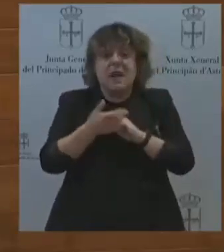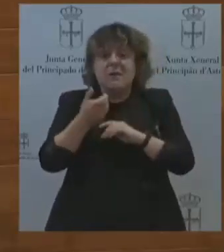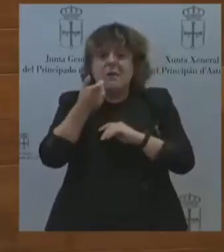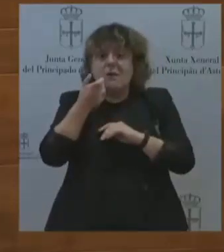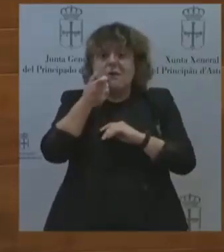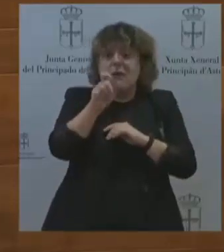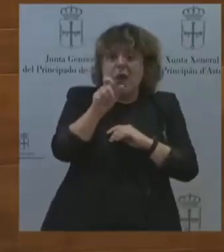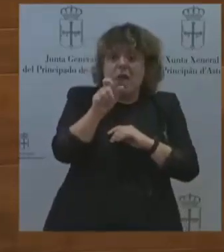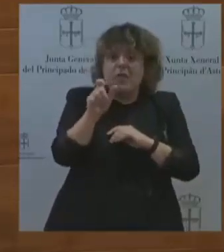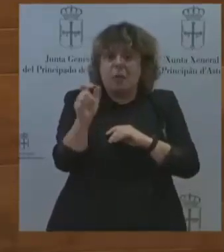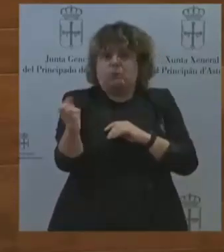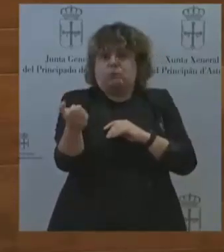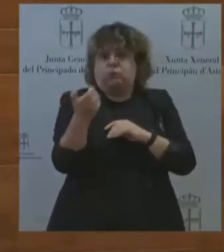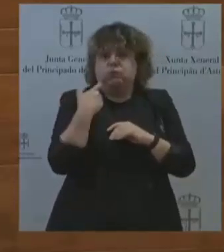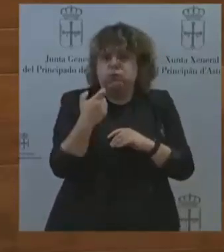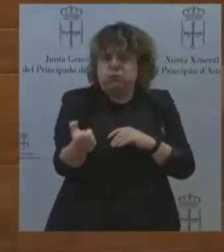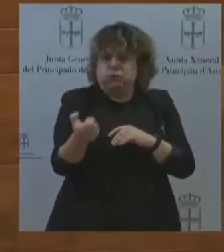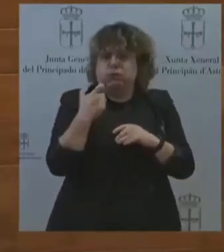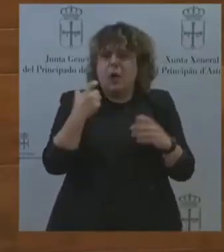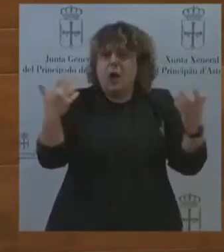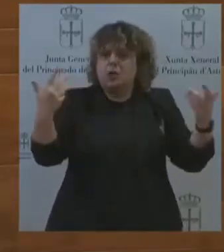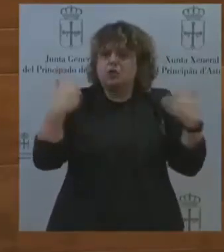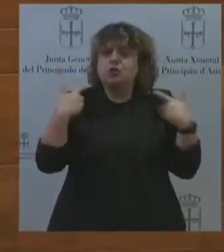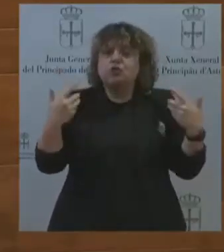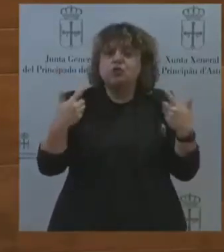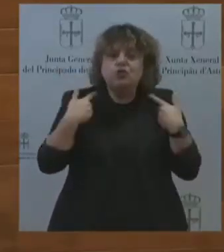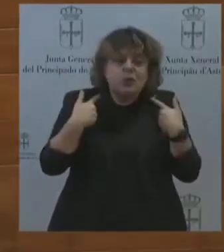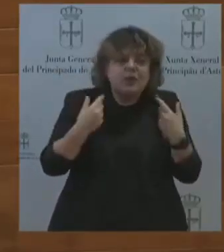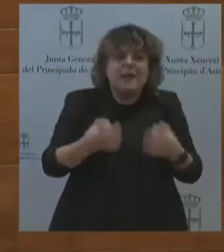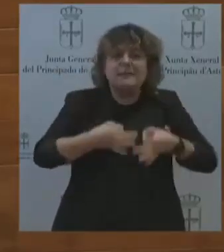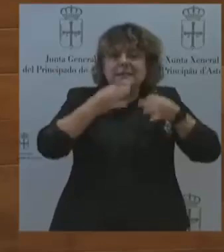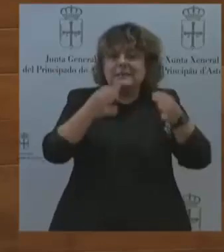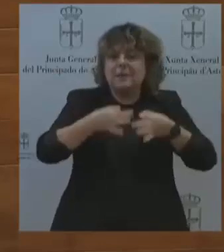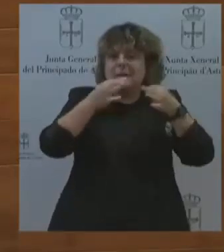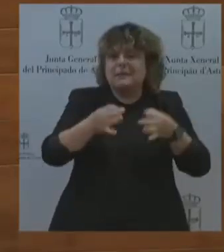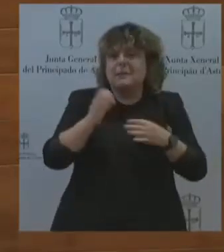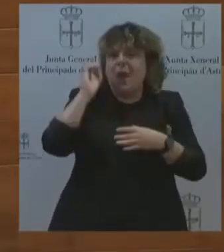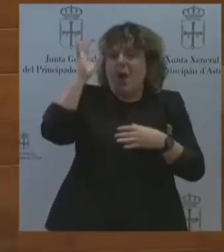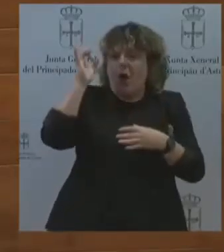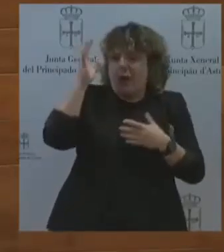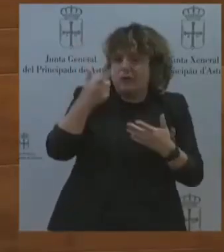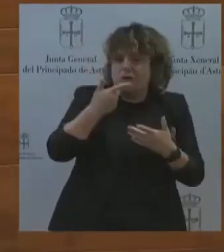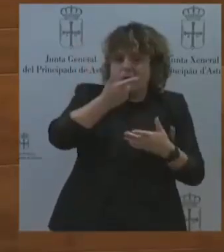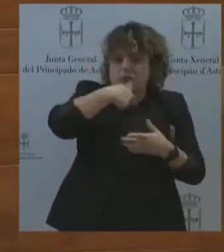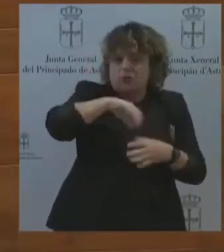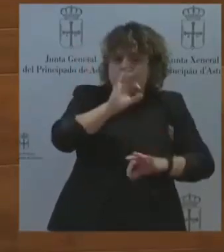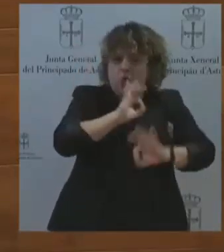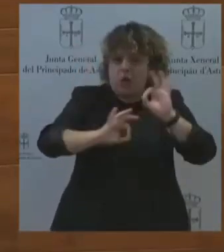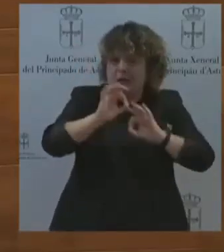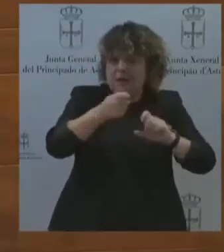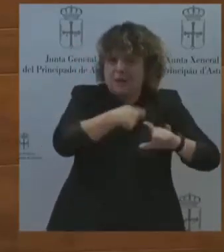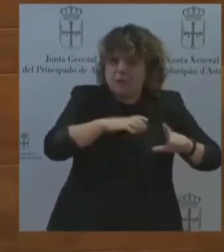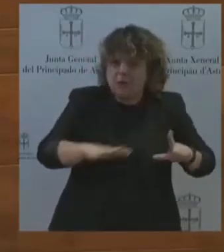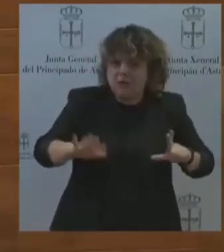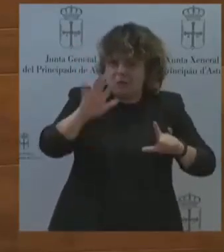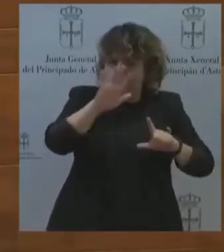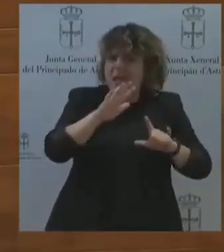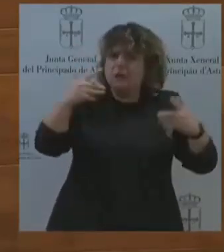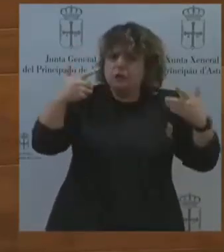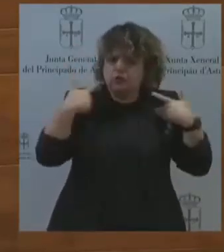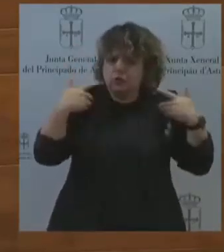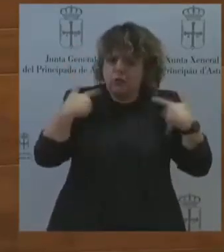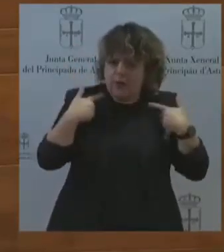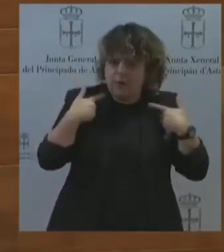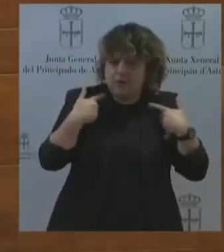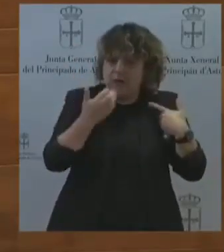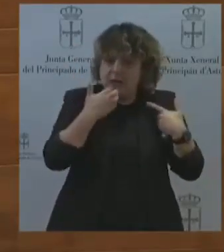todos y cada uno de los actos que organizamos a lo largo de todo el país. El ejemplo más cercano lo tiene aquí, en la última visita de Santiago